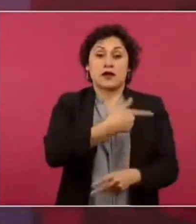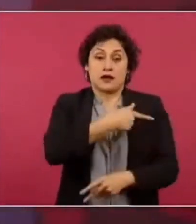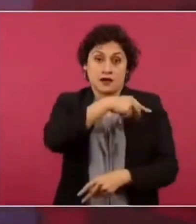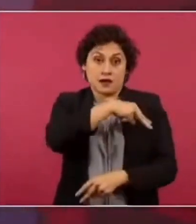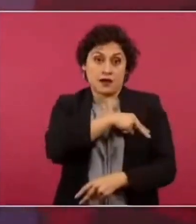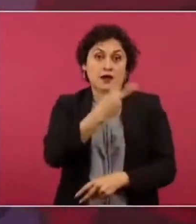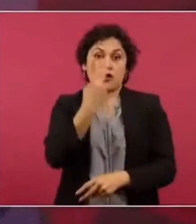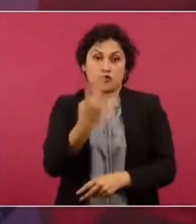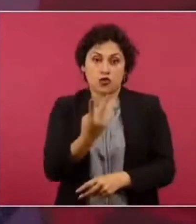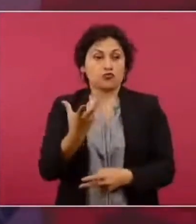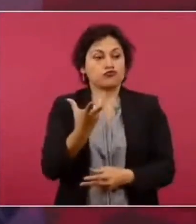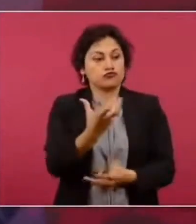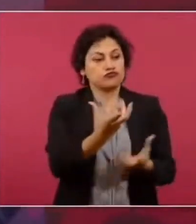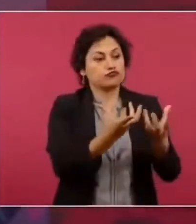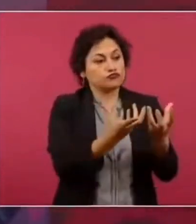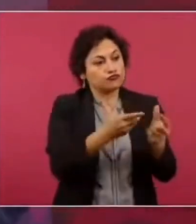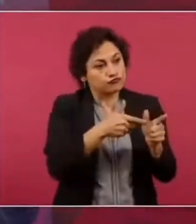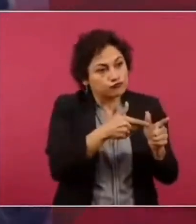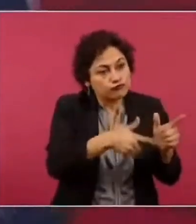Lo